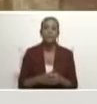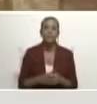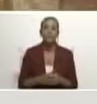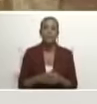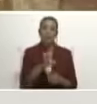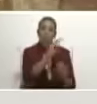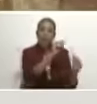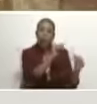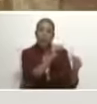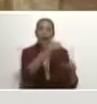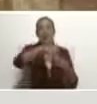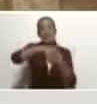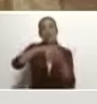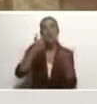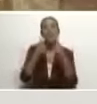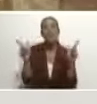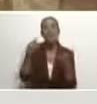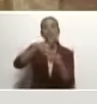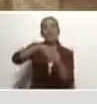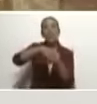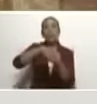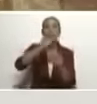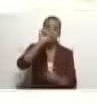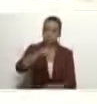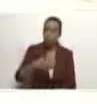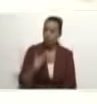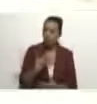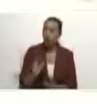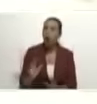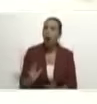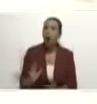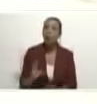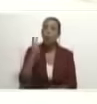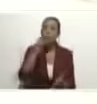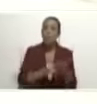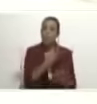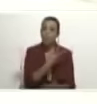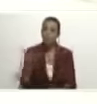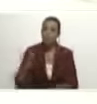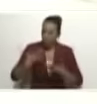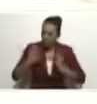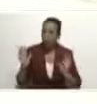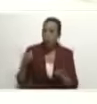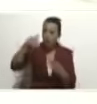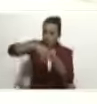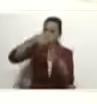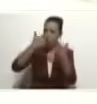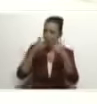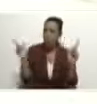Ellos hablan de elecciones libres en Venezuela. Claro que sí. 2024, claro que sí.